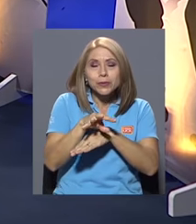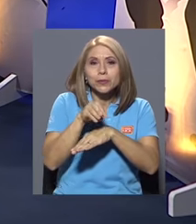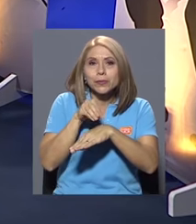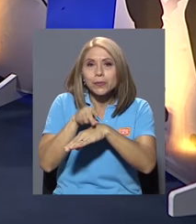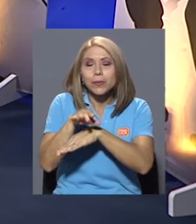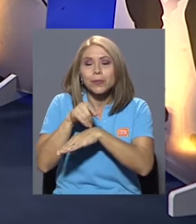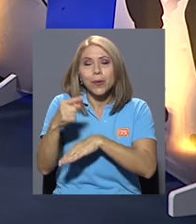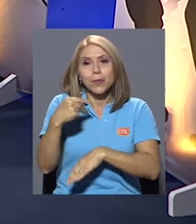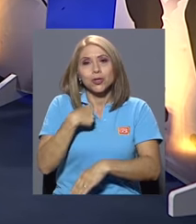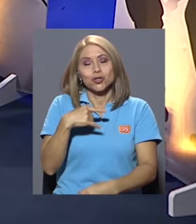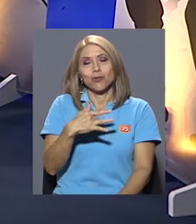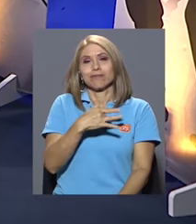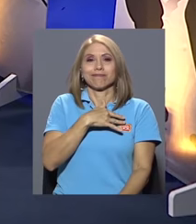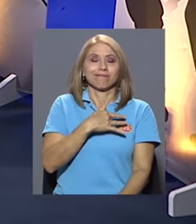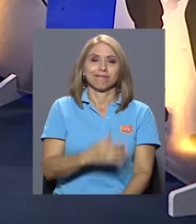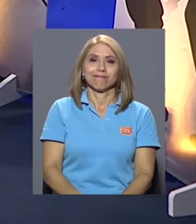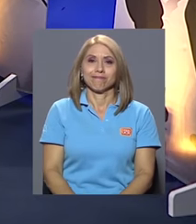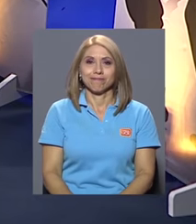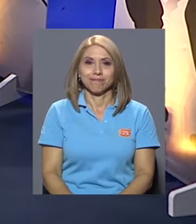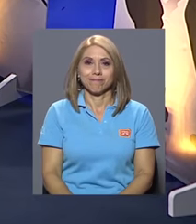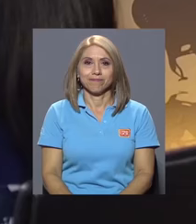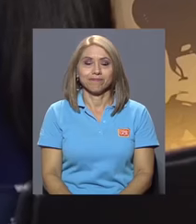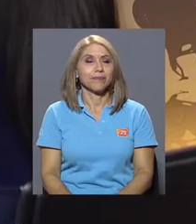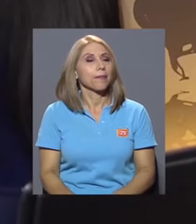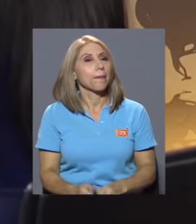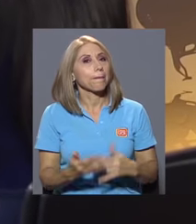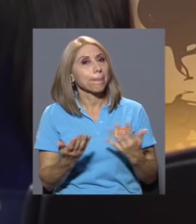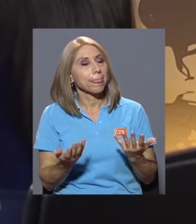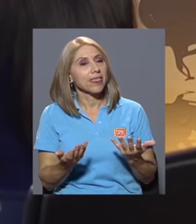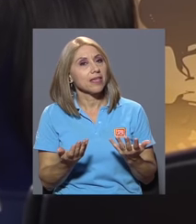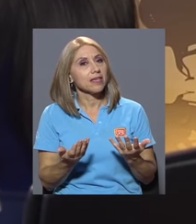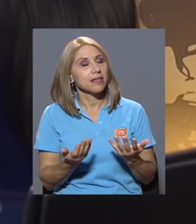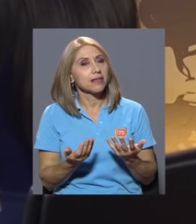por esta pasión que yo tengo. ¿Y cómo no?